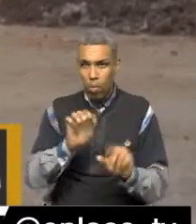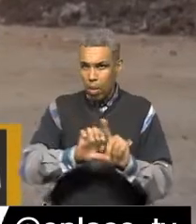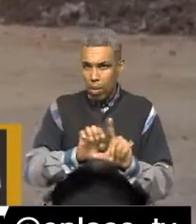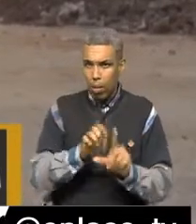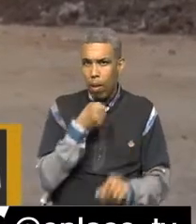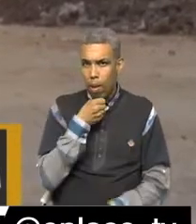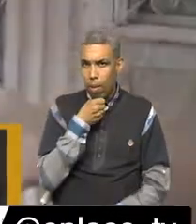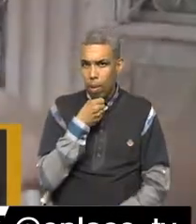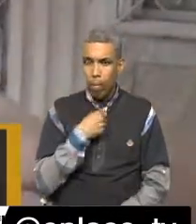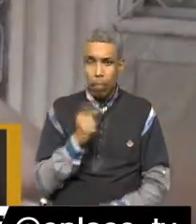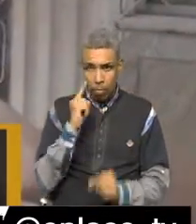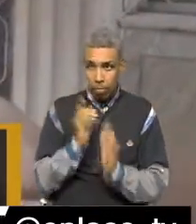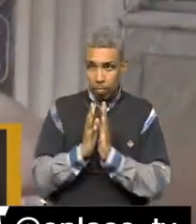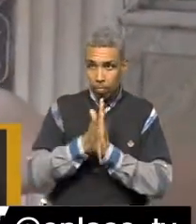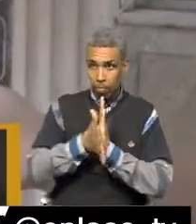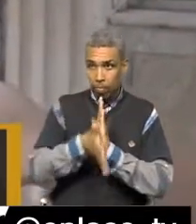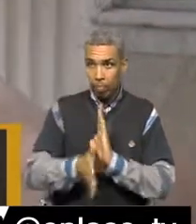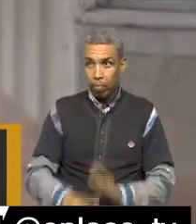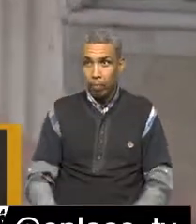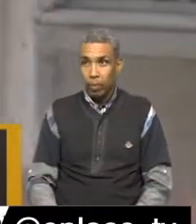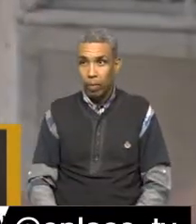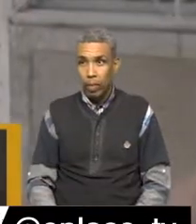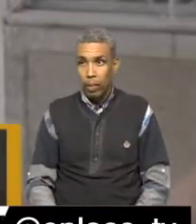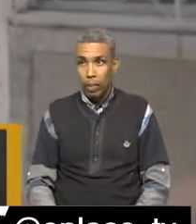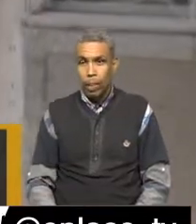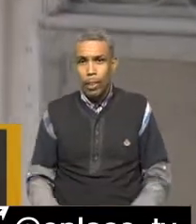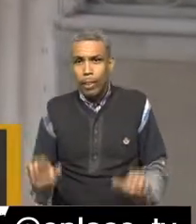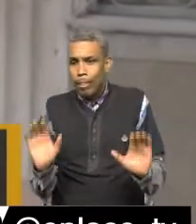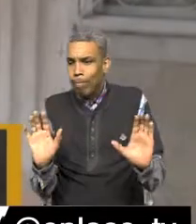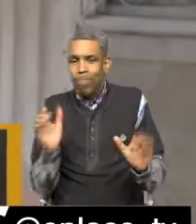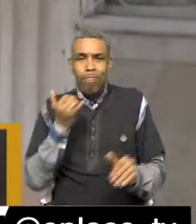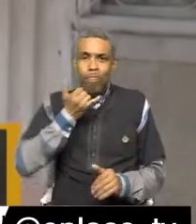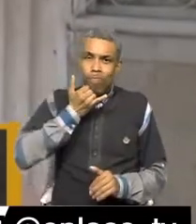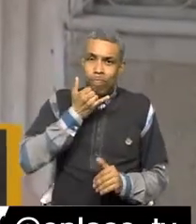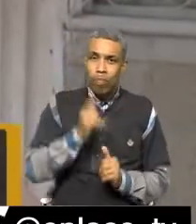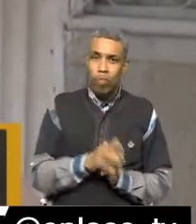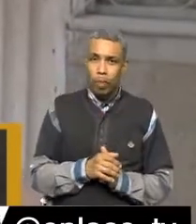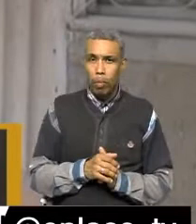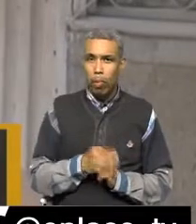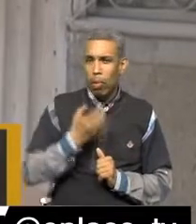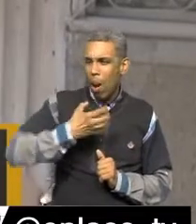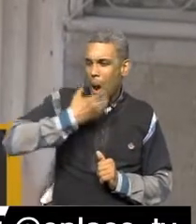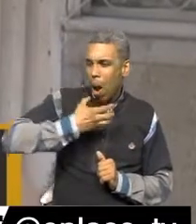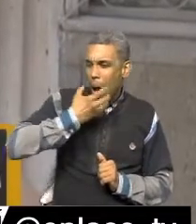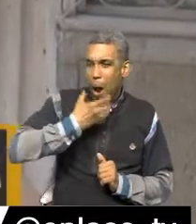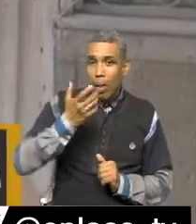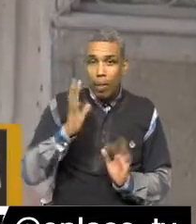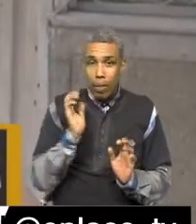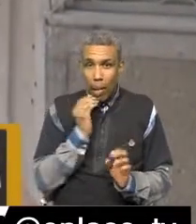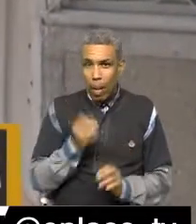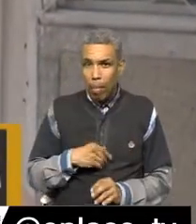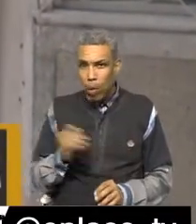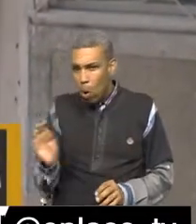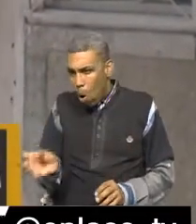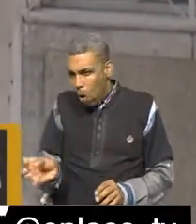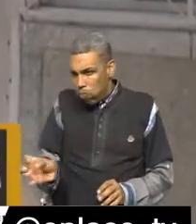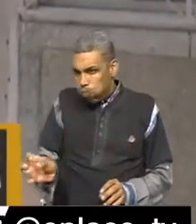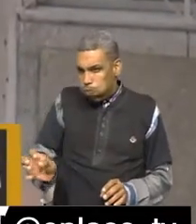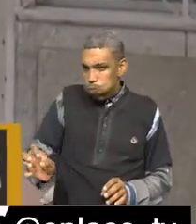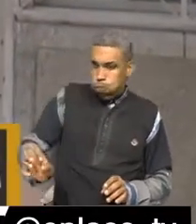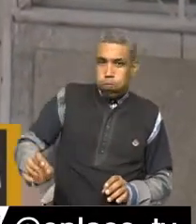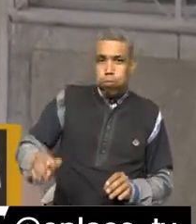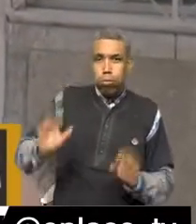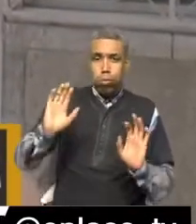sus instalaciones. Que se nos sobrepasó un café un poco de temperatura y entonces por el ducto